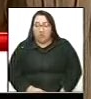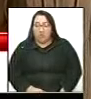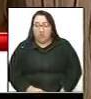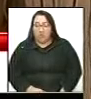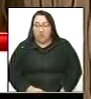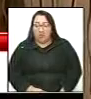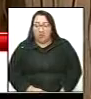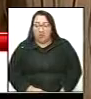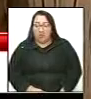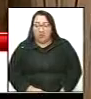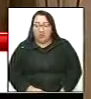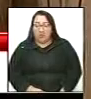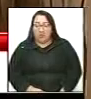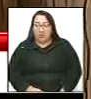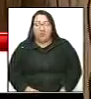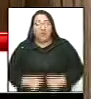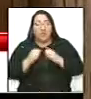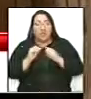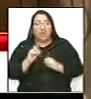Secretario Técnico.